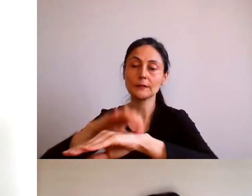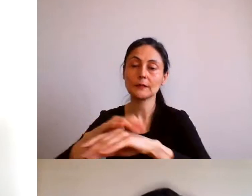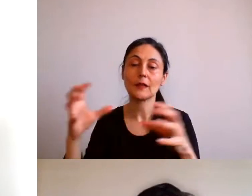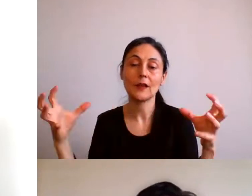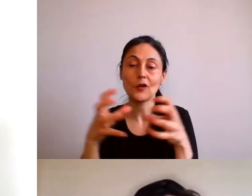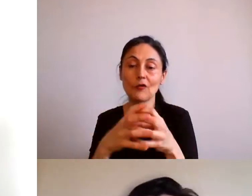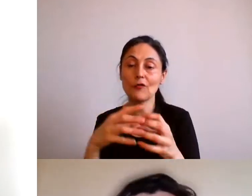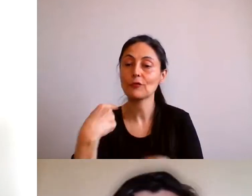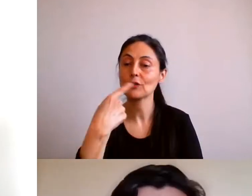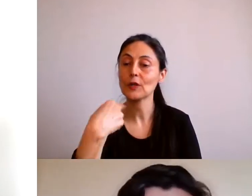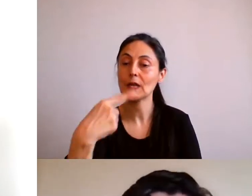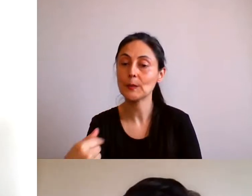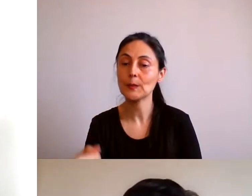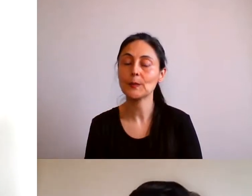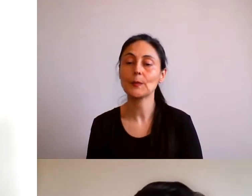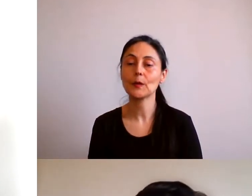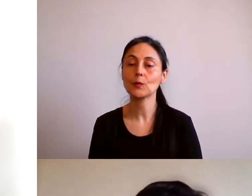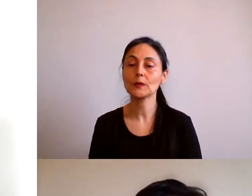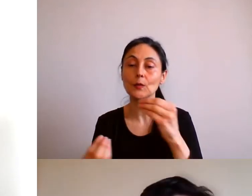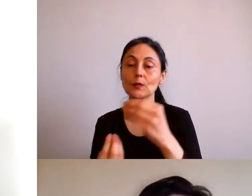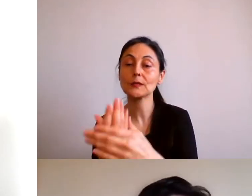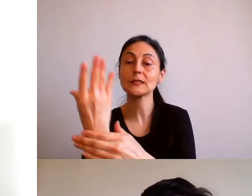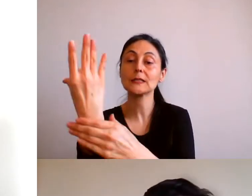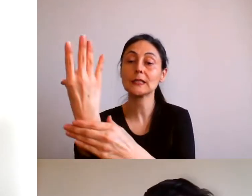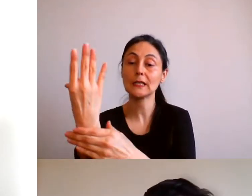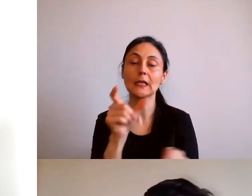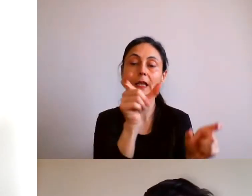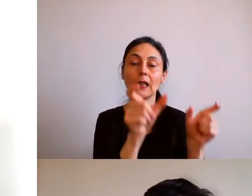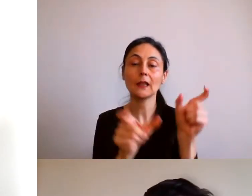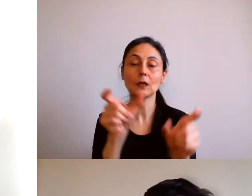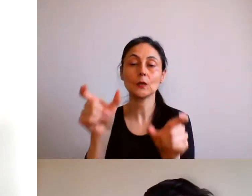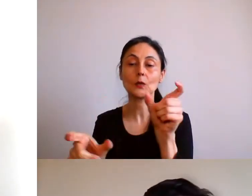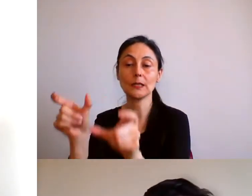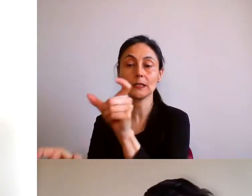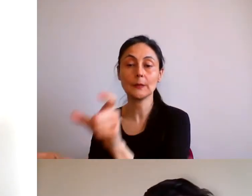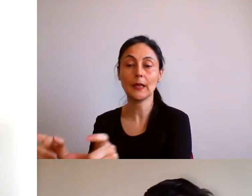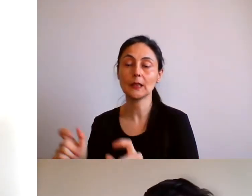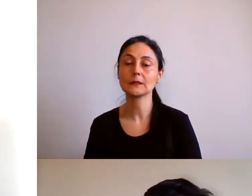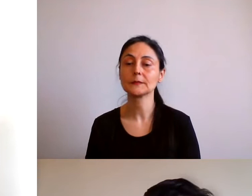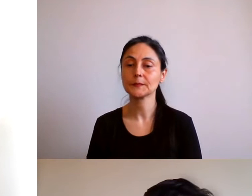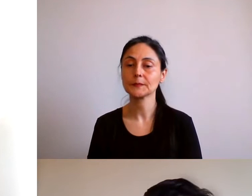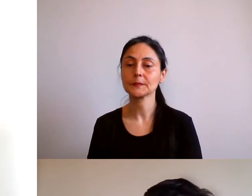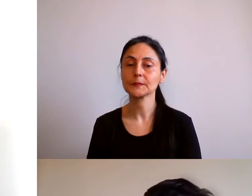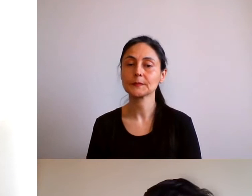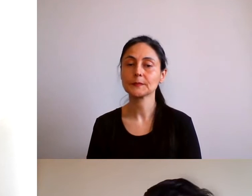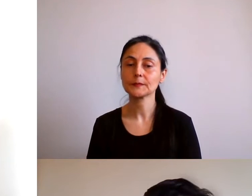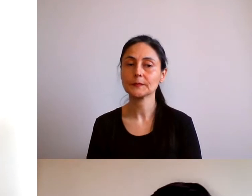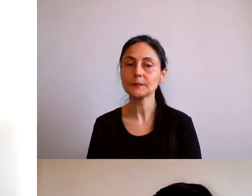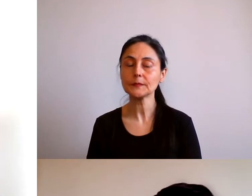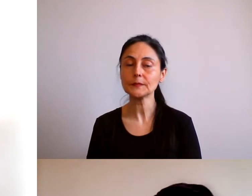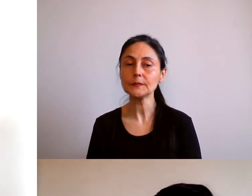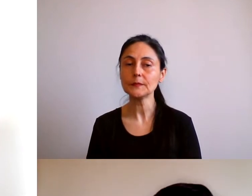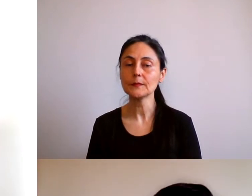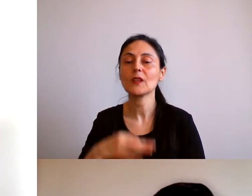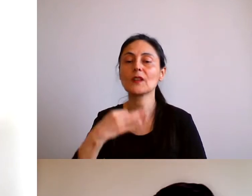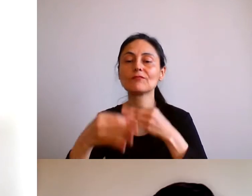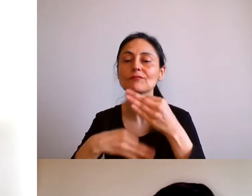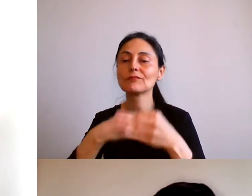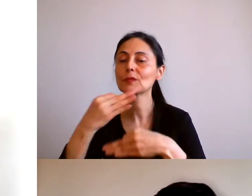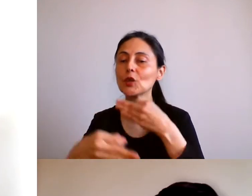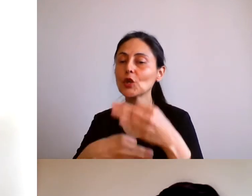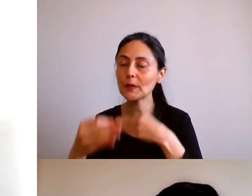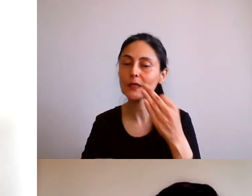puedan surgir de nuestros asistentes, participantes. Y más bien ir comentando. Yo creo que el